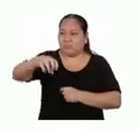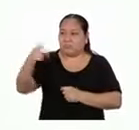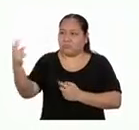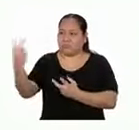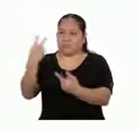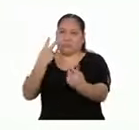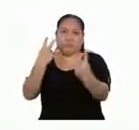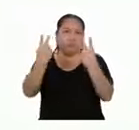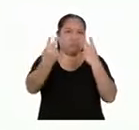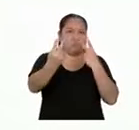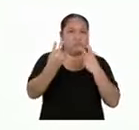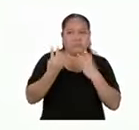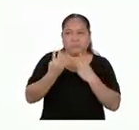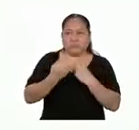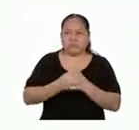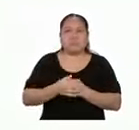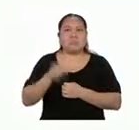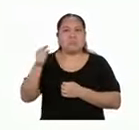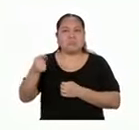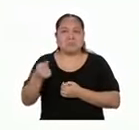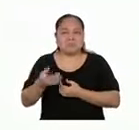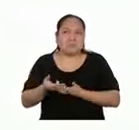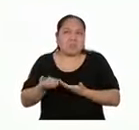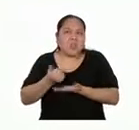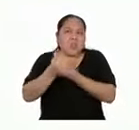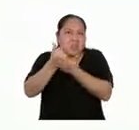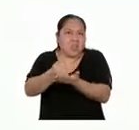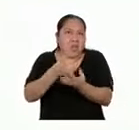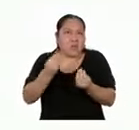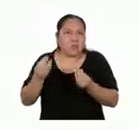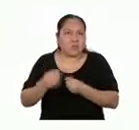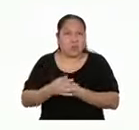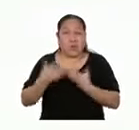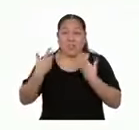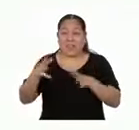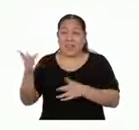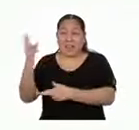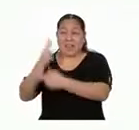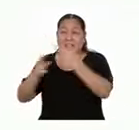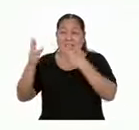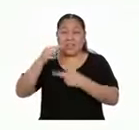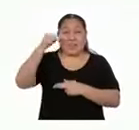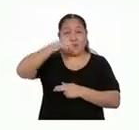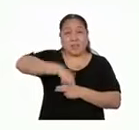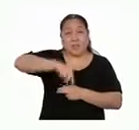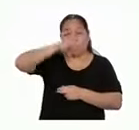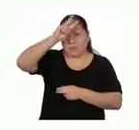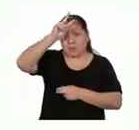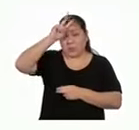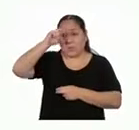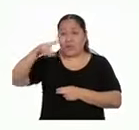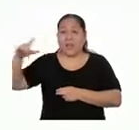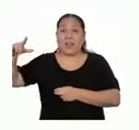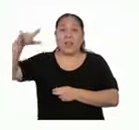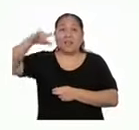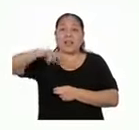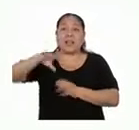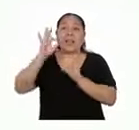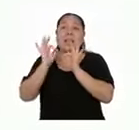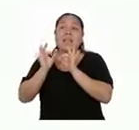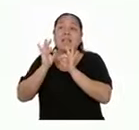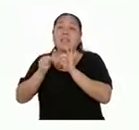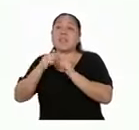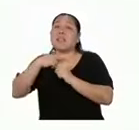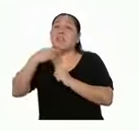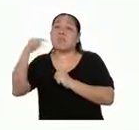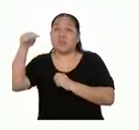atención de la gente. Recibíamos muchas consideraciones. Cuando ya retornábamos al Perú, en el aeropuerto, la intérprete que nos acompaña